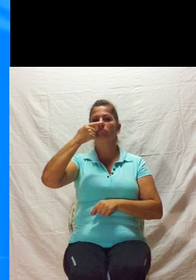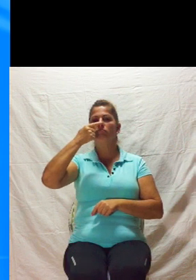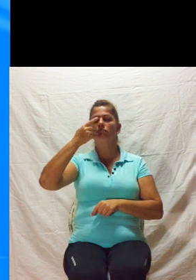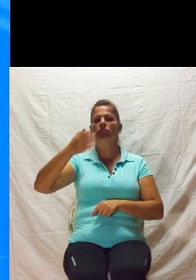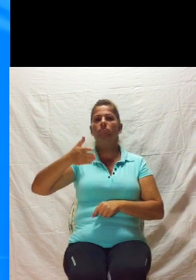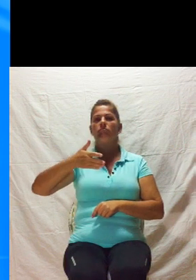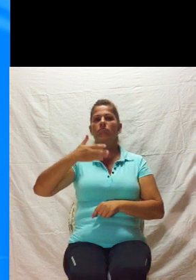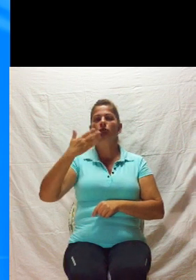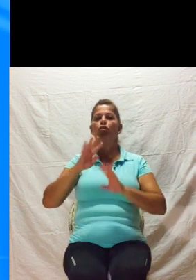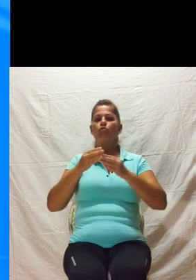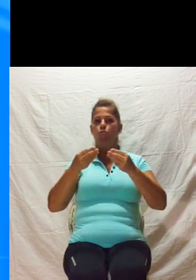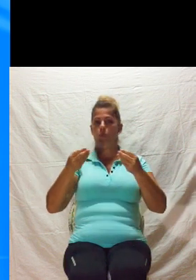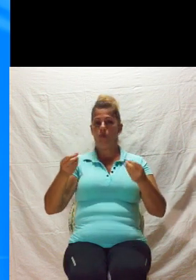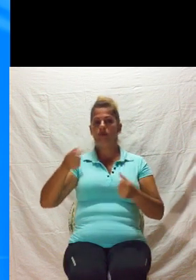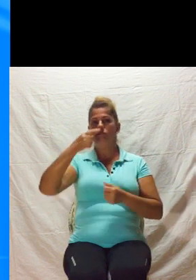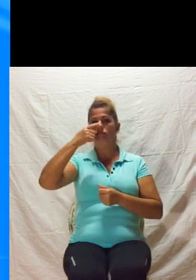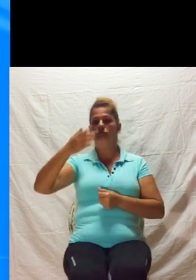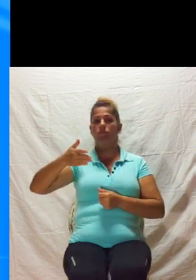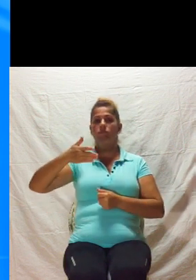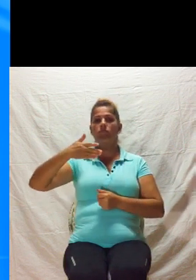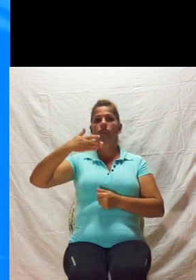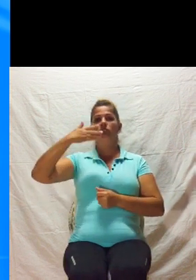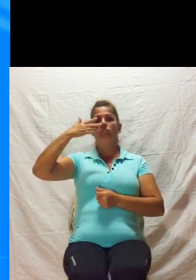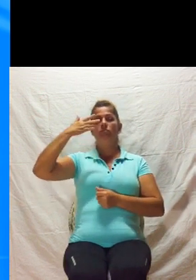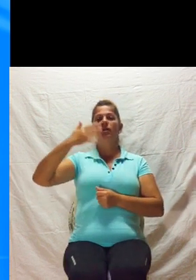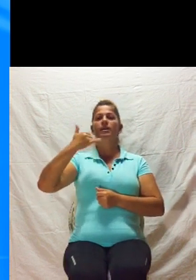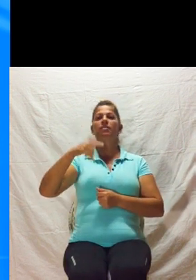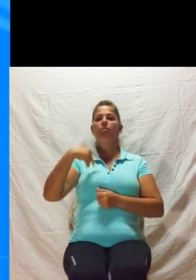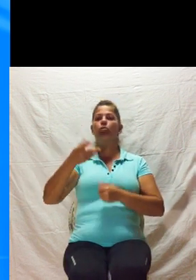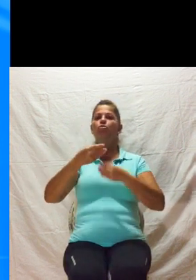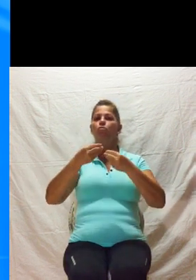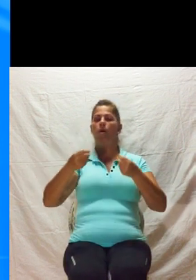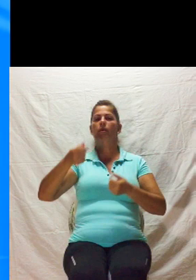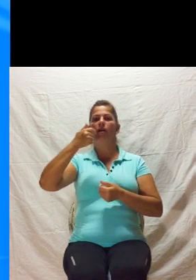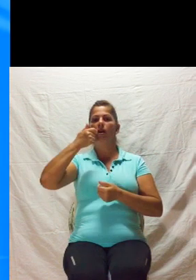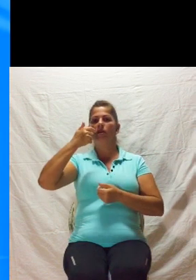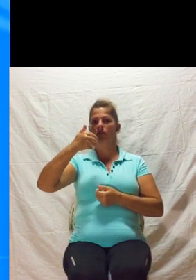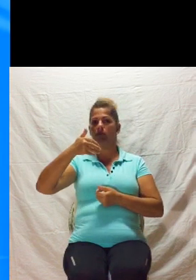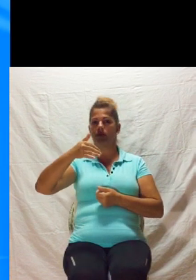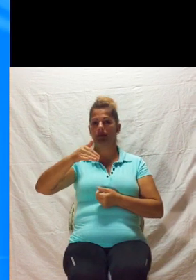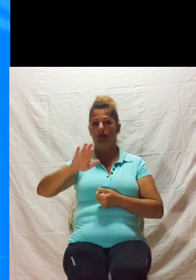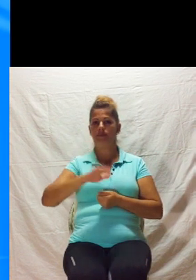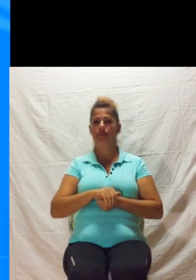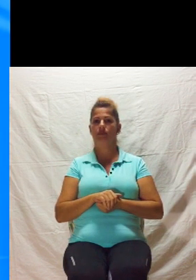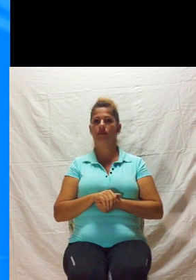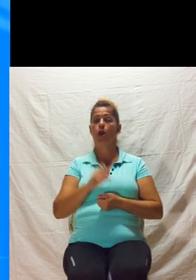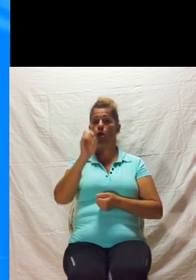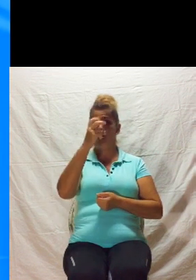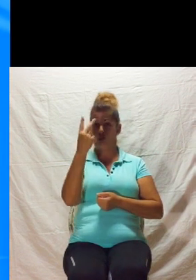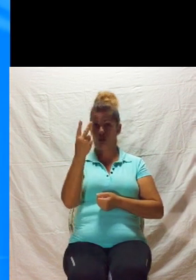el aire fresco que inspiro y luego el aire cálido que expiro.